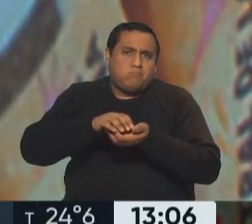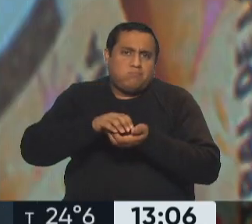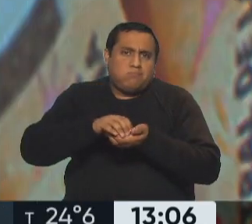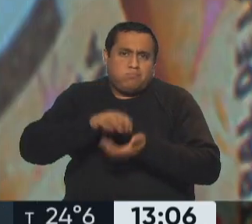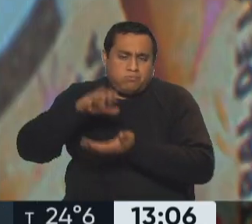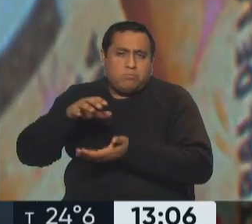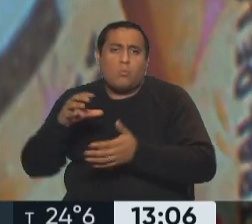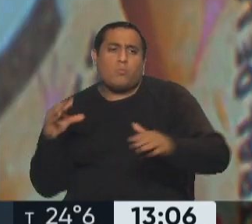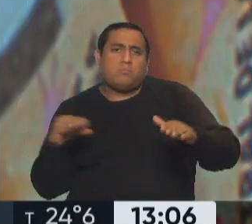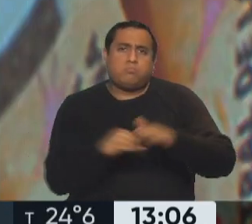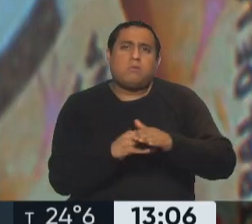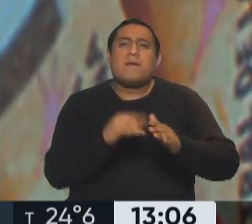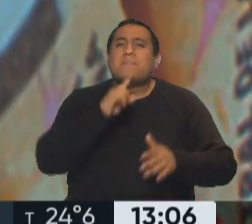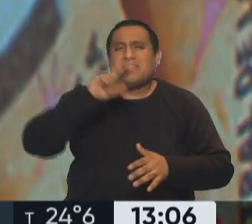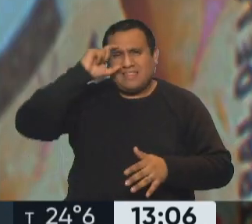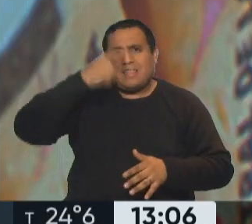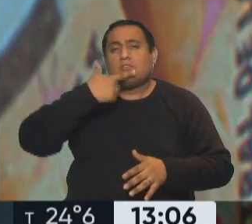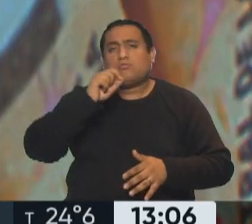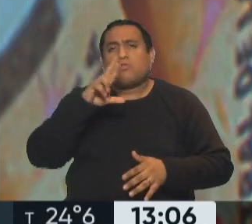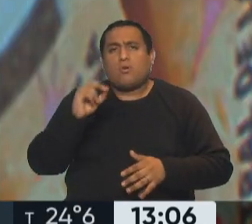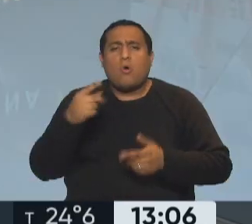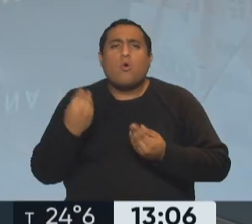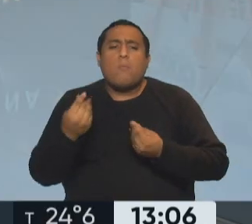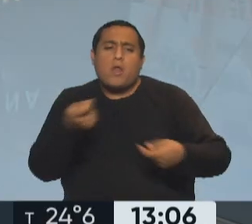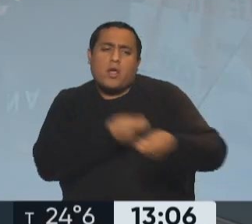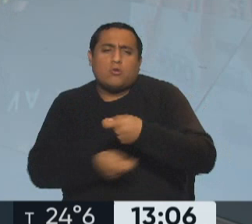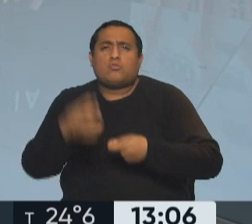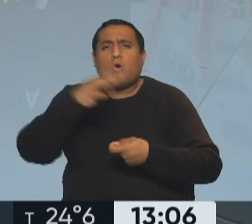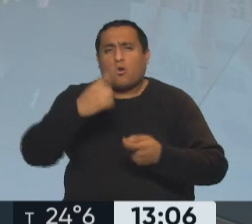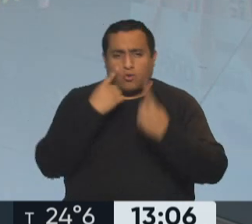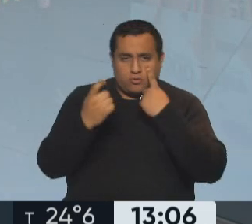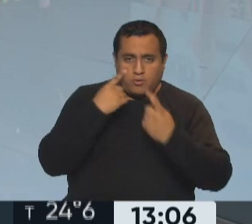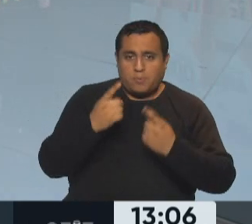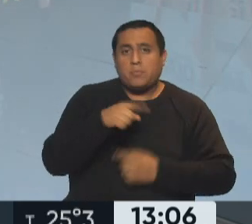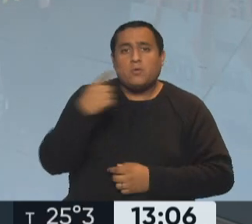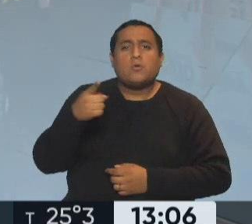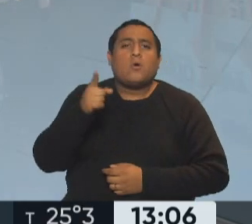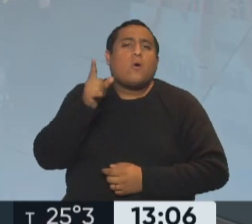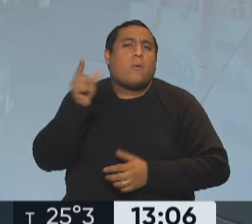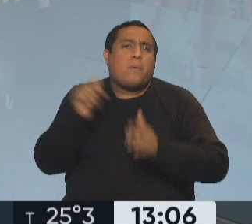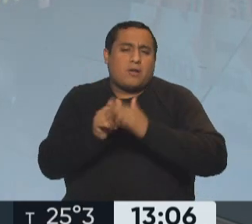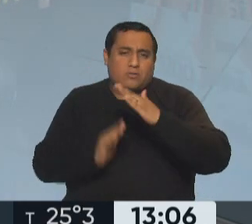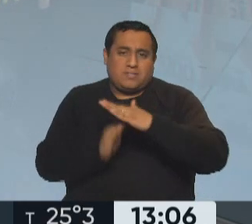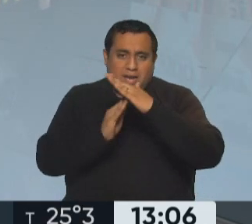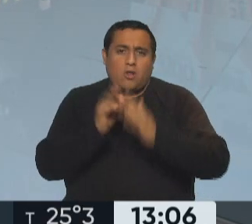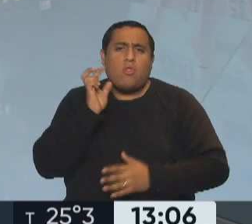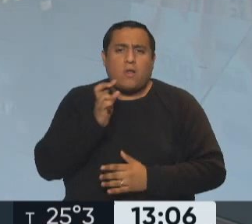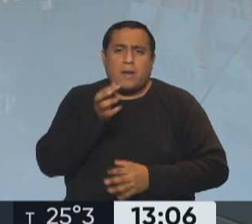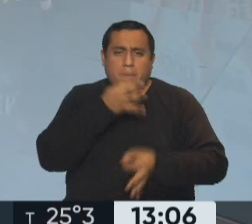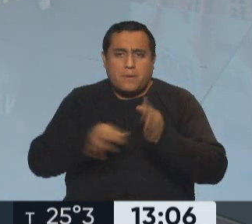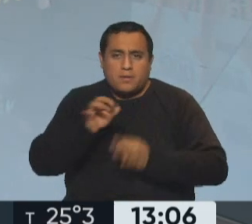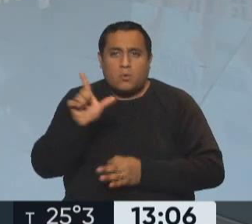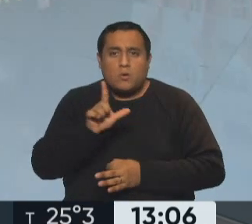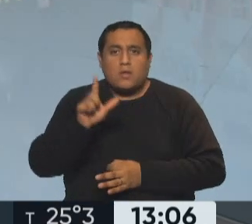al Tesoro, ya sea por mecanismos de mercado o por mecanismos regulatorios. Y venta de dólares del Banco Central, el lunes 98 millones,